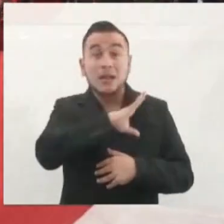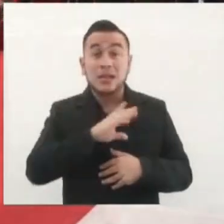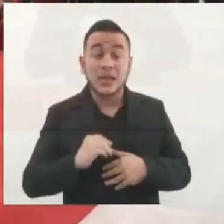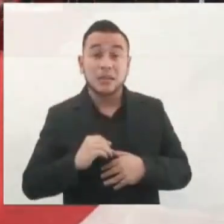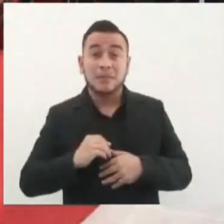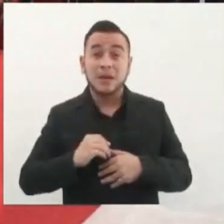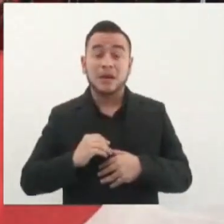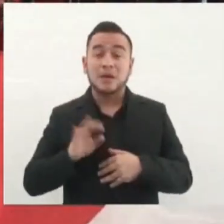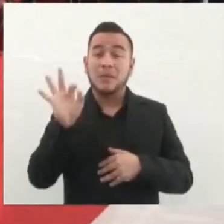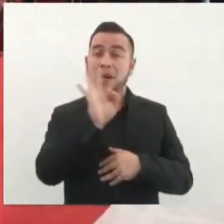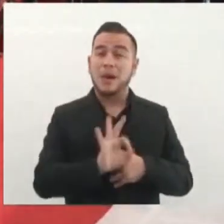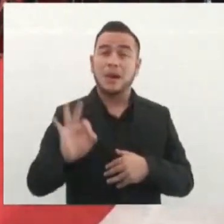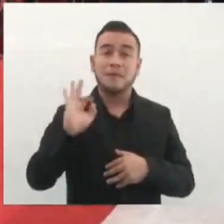soñamos.